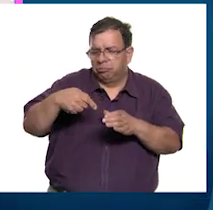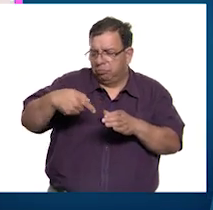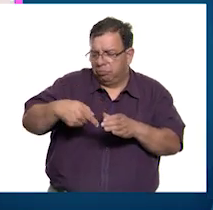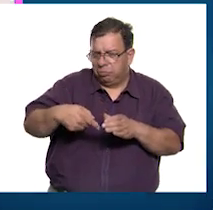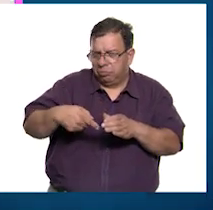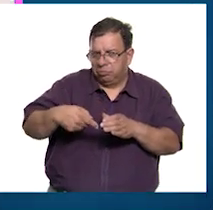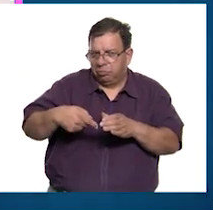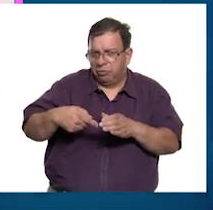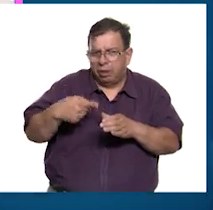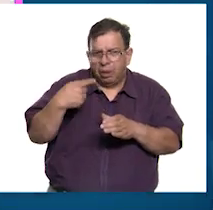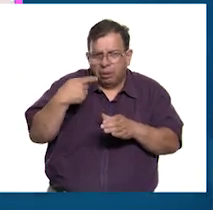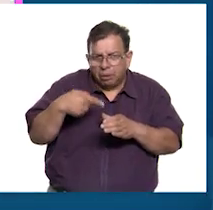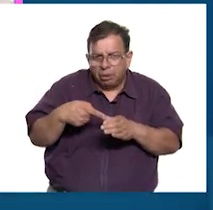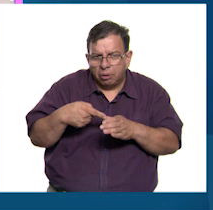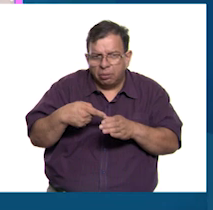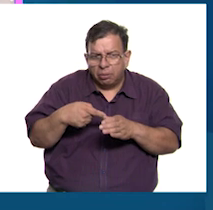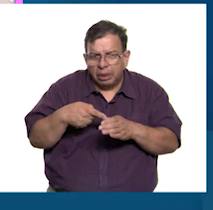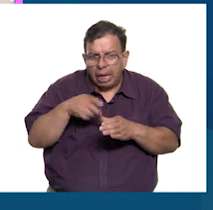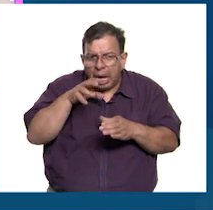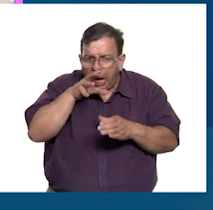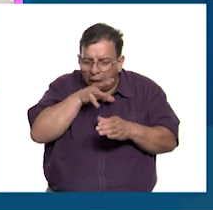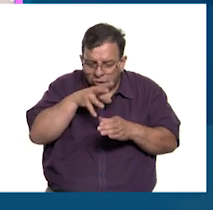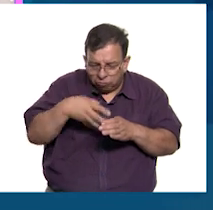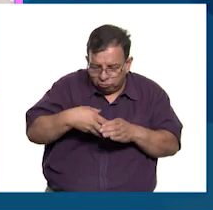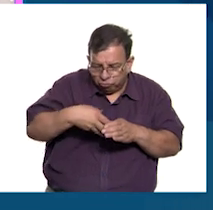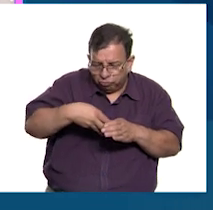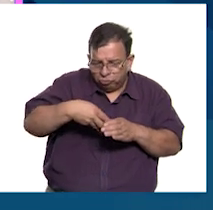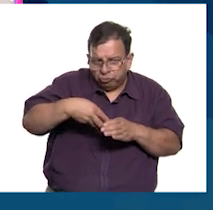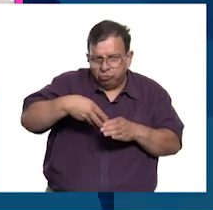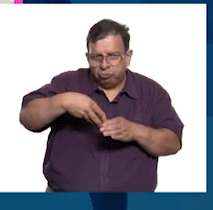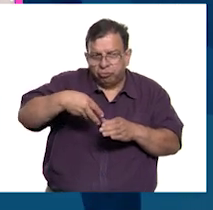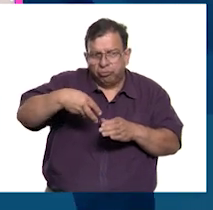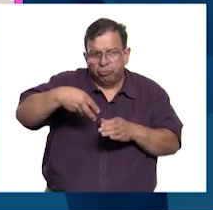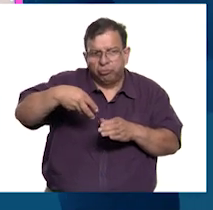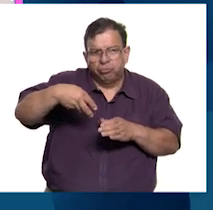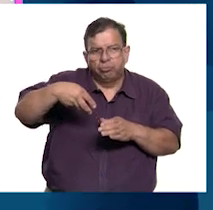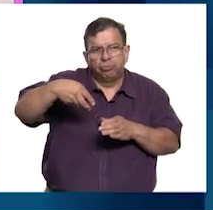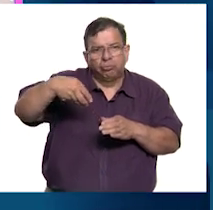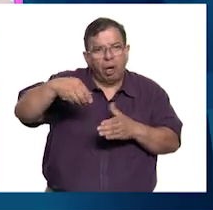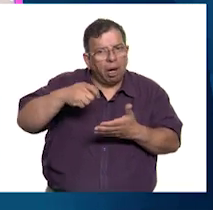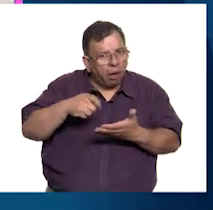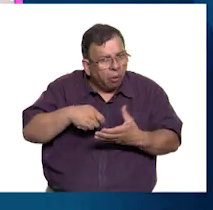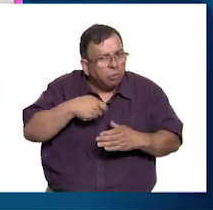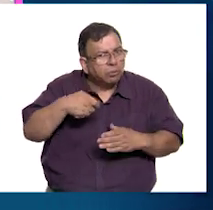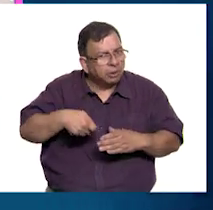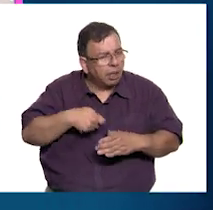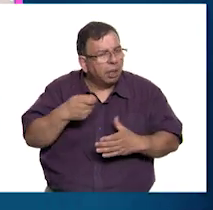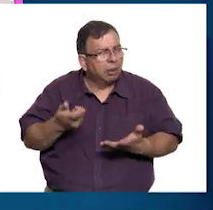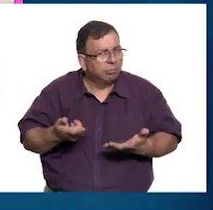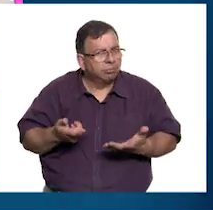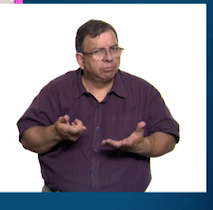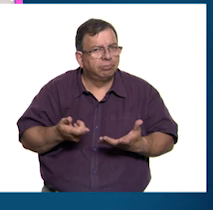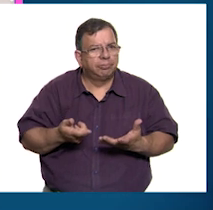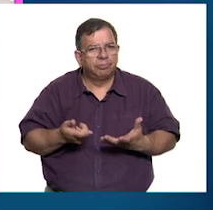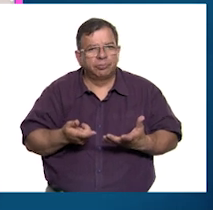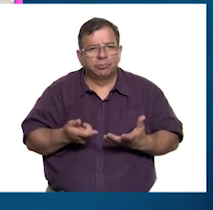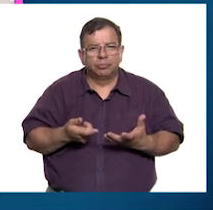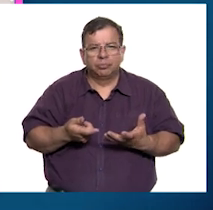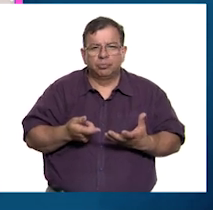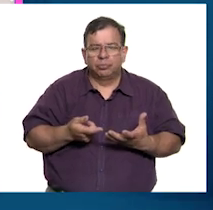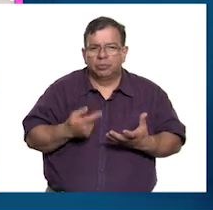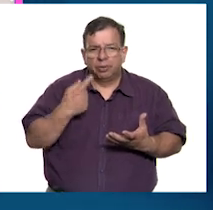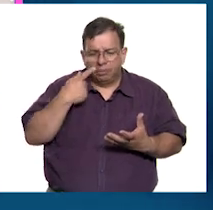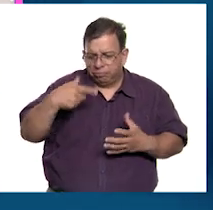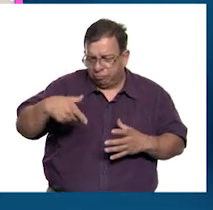vamos a notar cómo es que el calor también se conduce a nuestra cuchara. Y vamos a comenzar